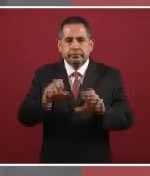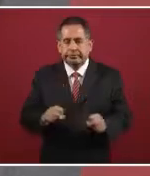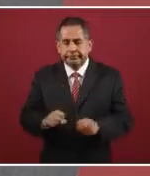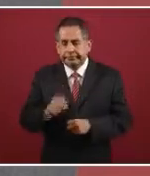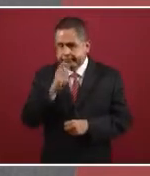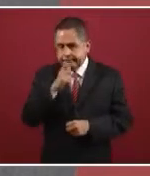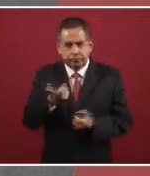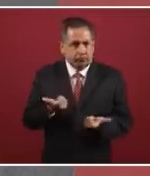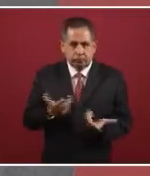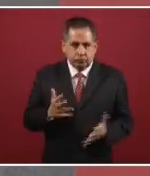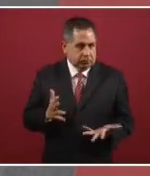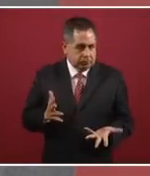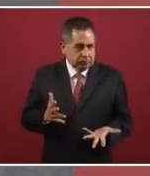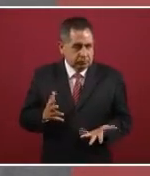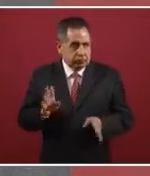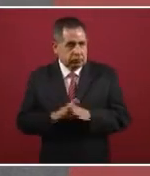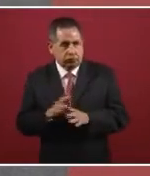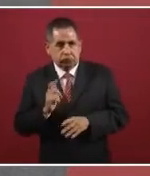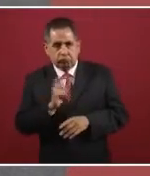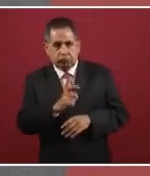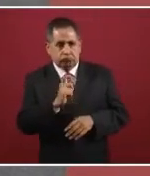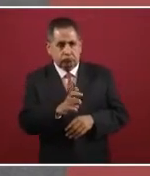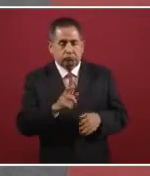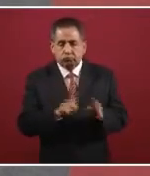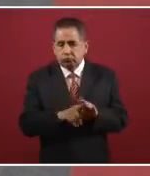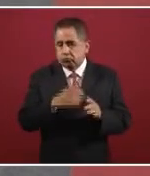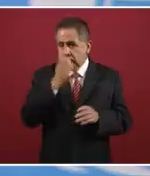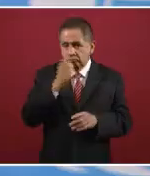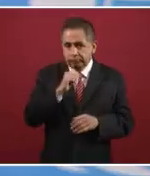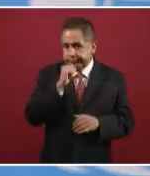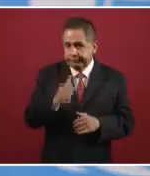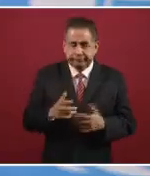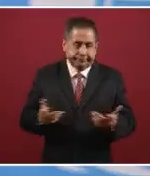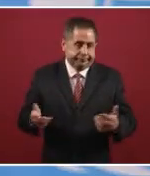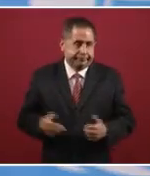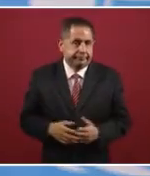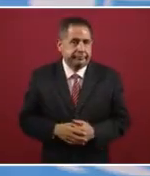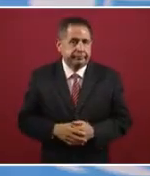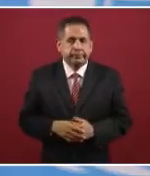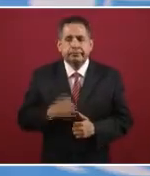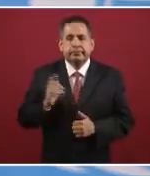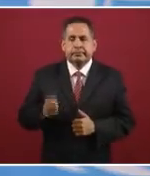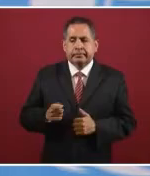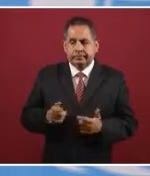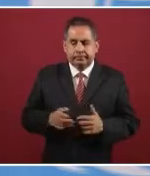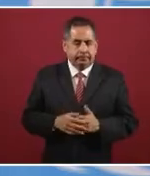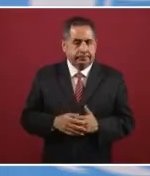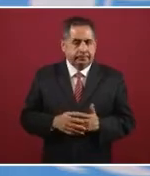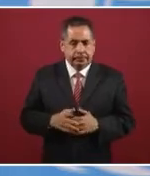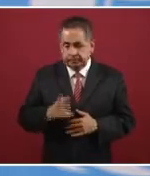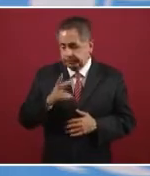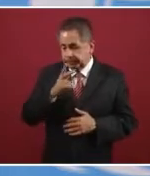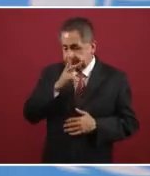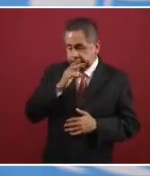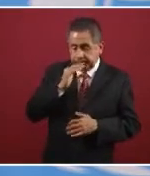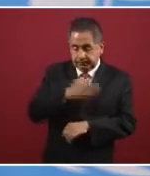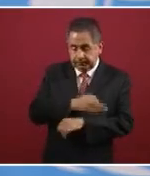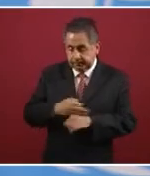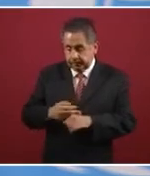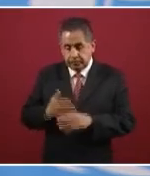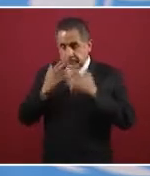mexicanos no tiene para pagar colegiatura. Es decir, los padres no tienen para